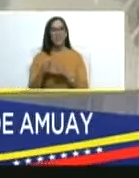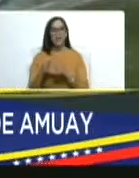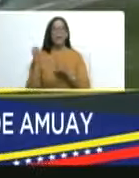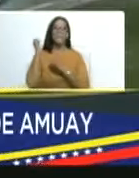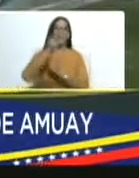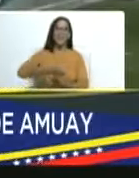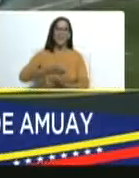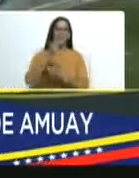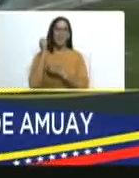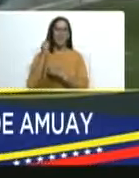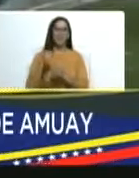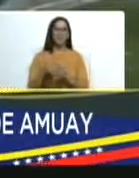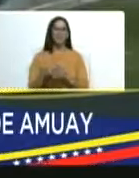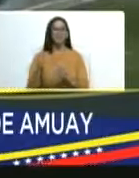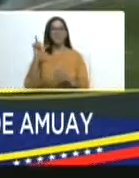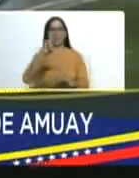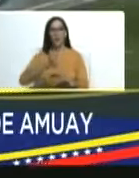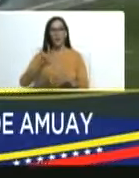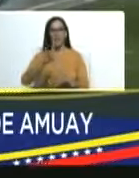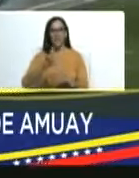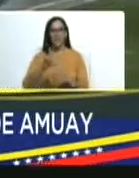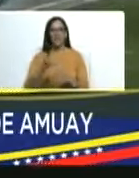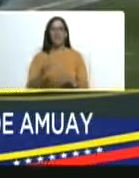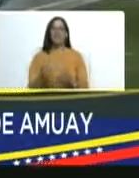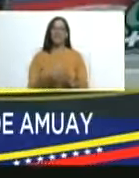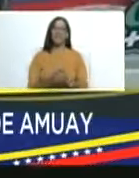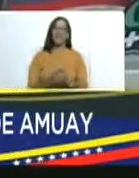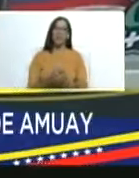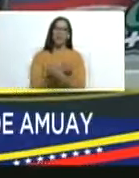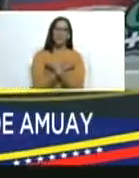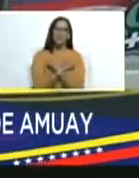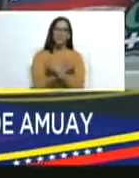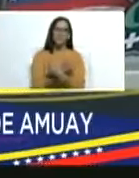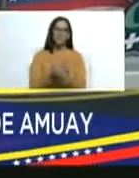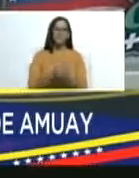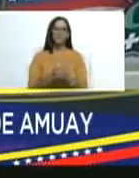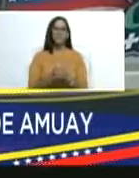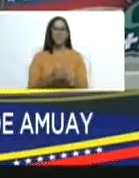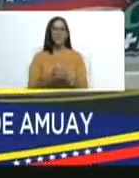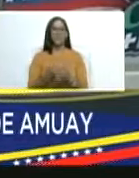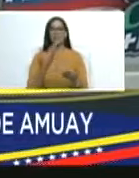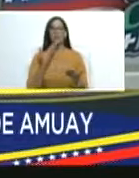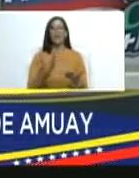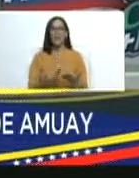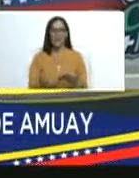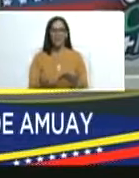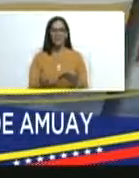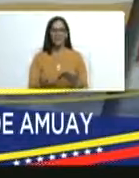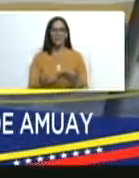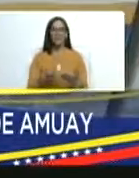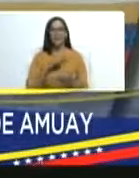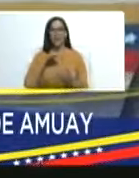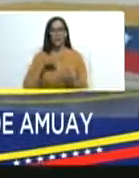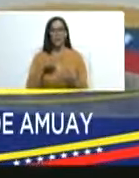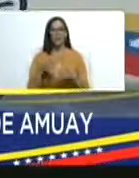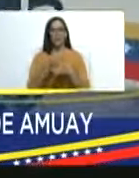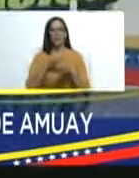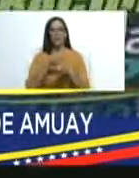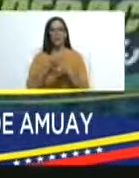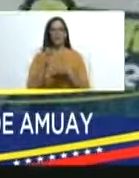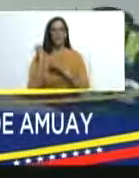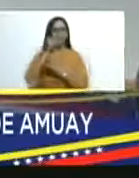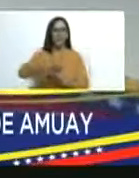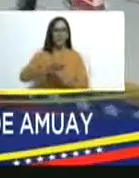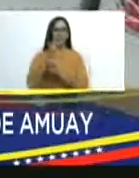pesquera que lo quiere, que lo aprecia. Y bueno, le damos las gracias a nuestro ministro de Pesca, Juan